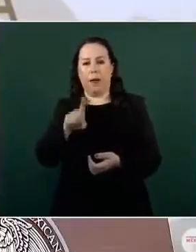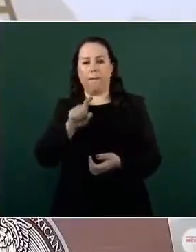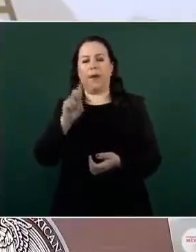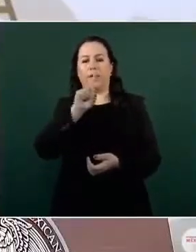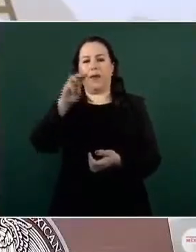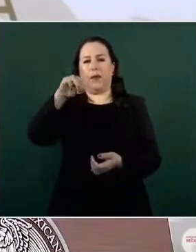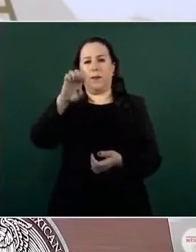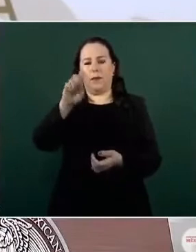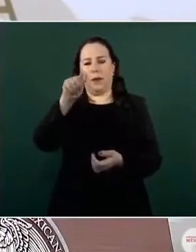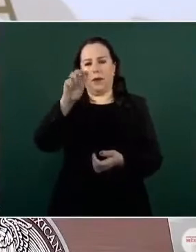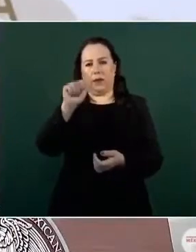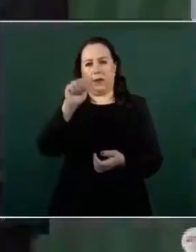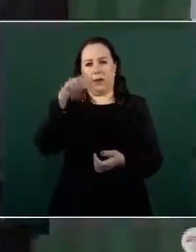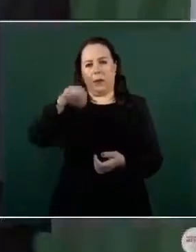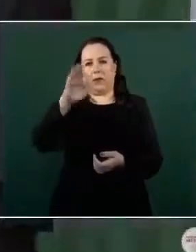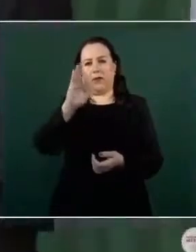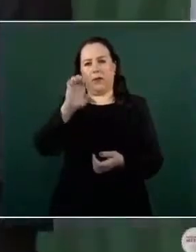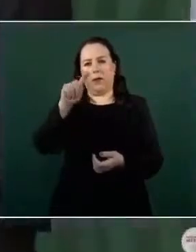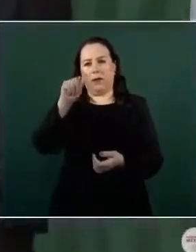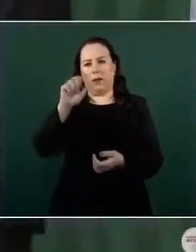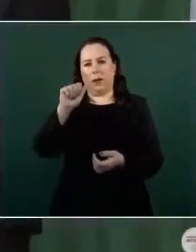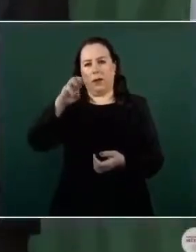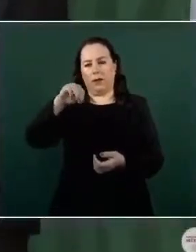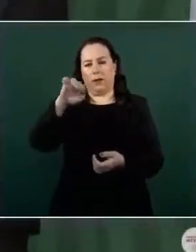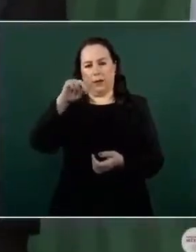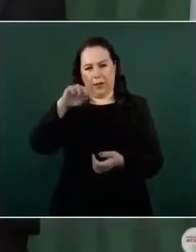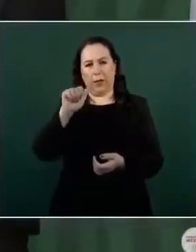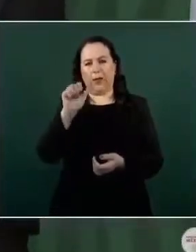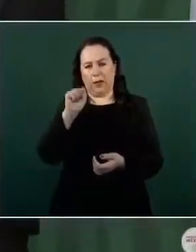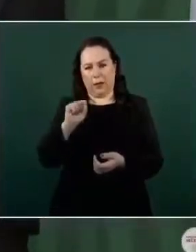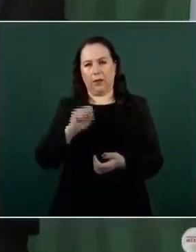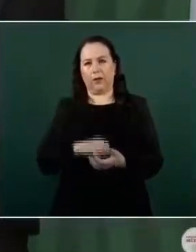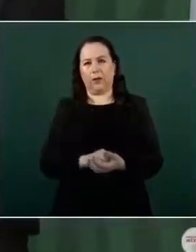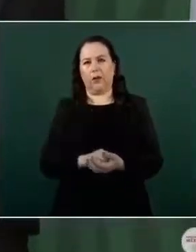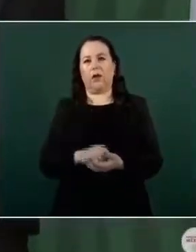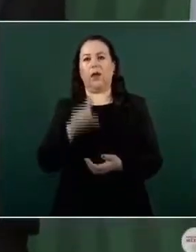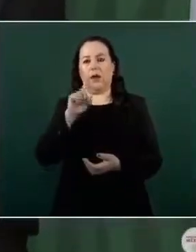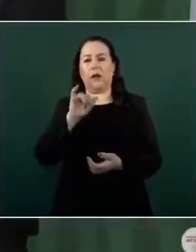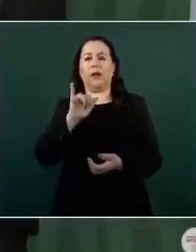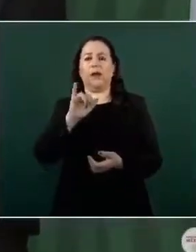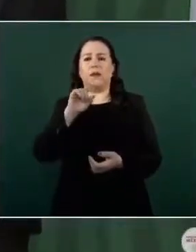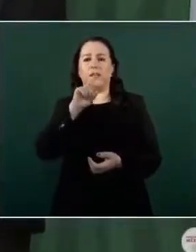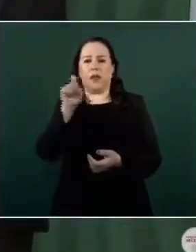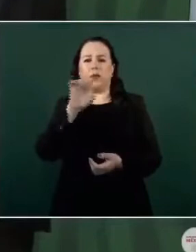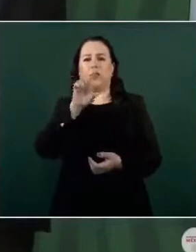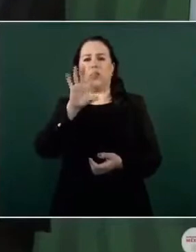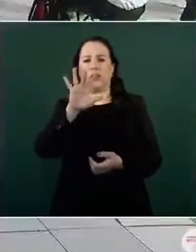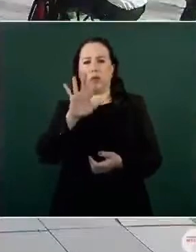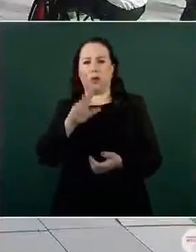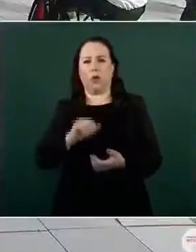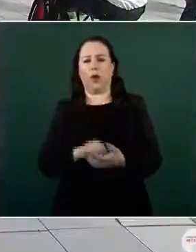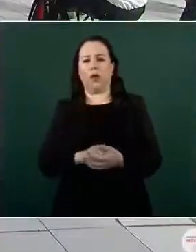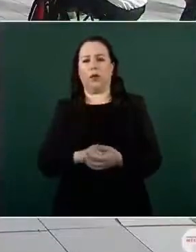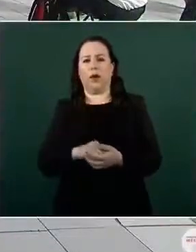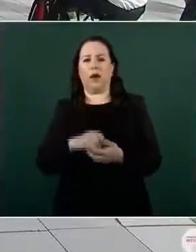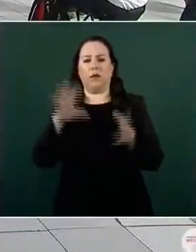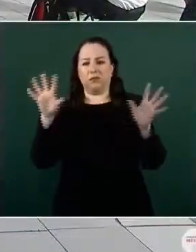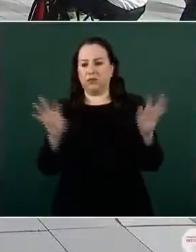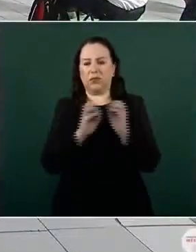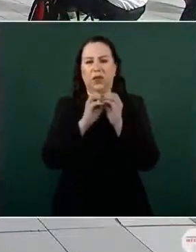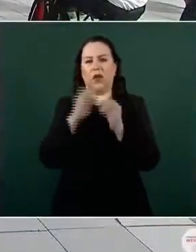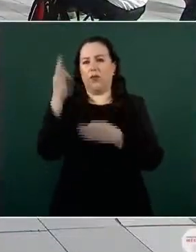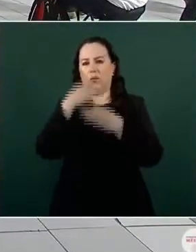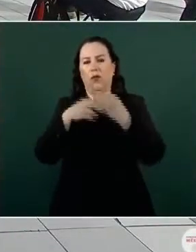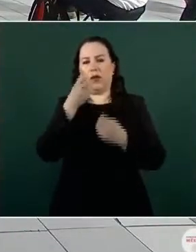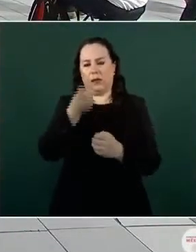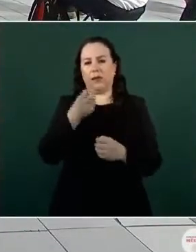metanfetaminas, 2.340 pastillas de fentanilo, 150 detenidos, resultados de este año. En